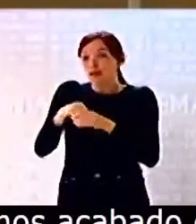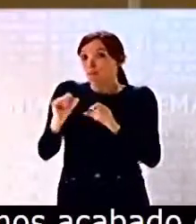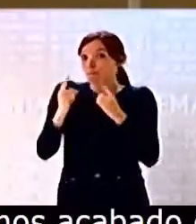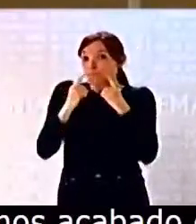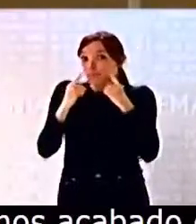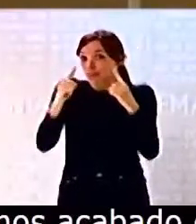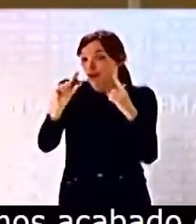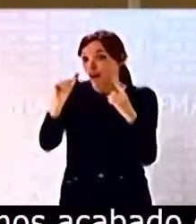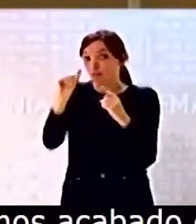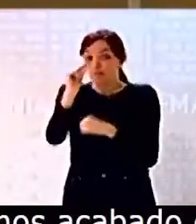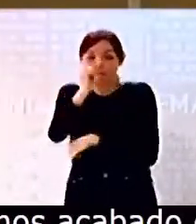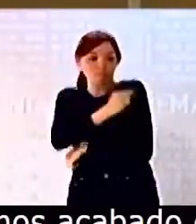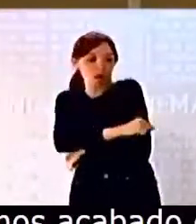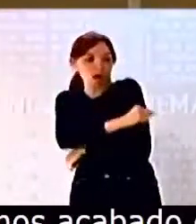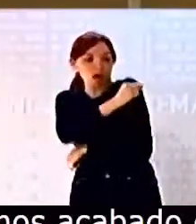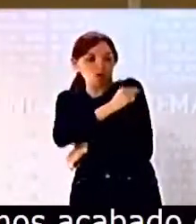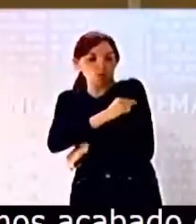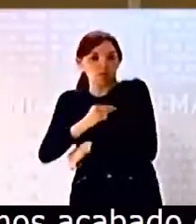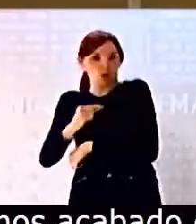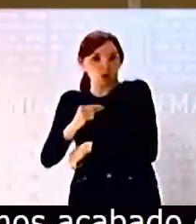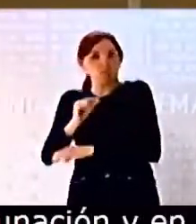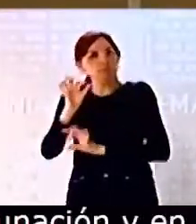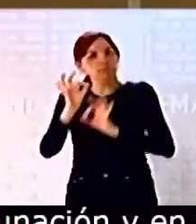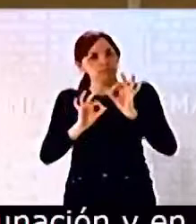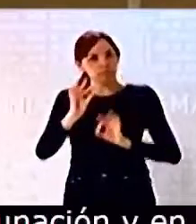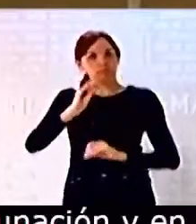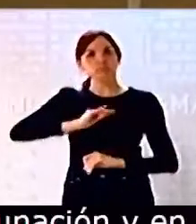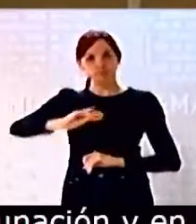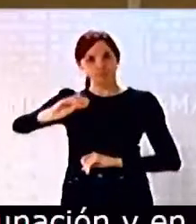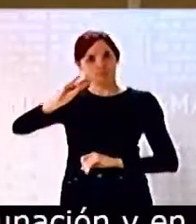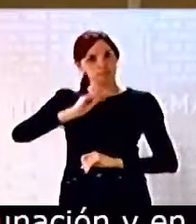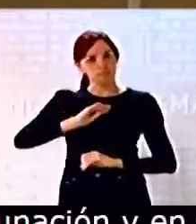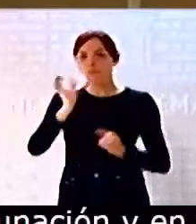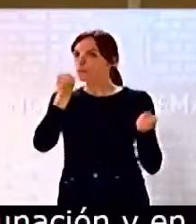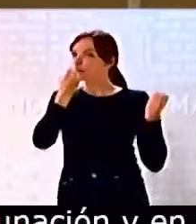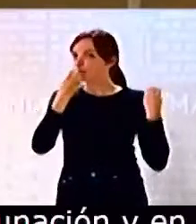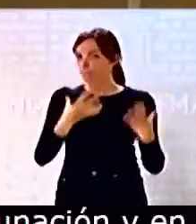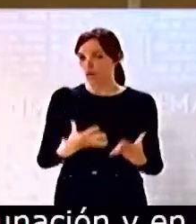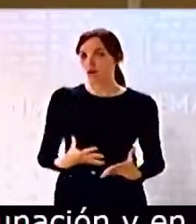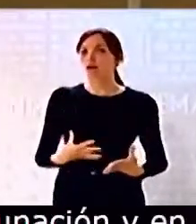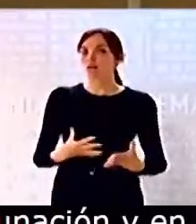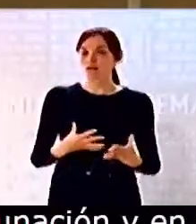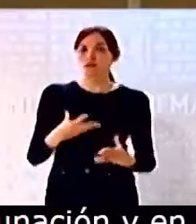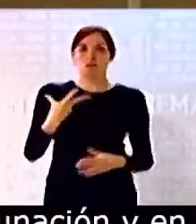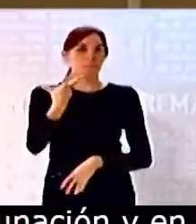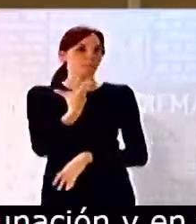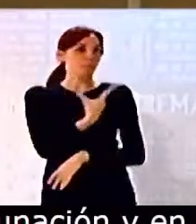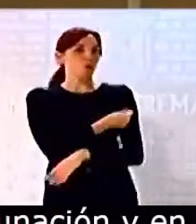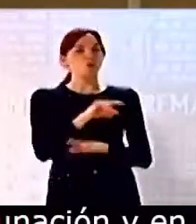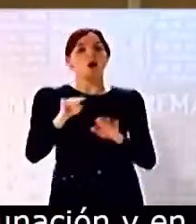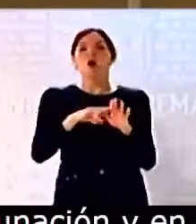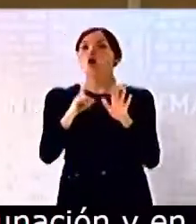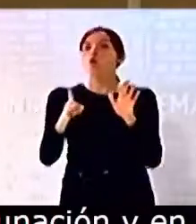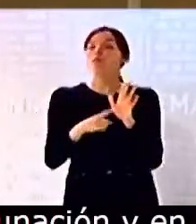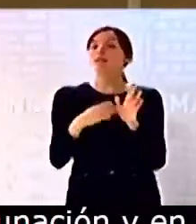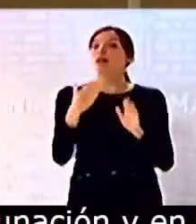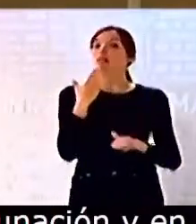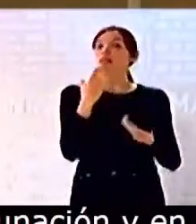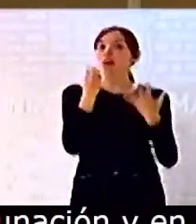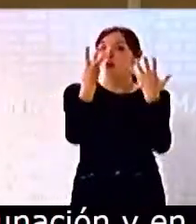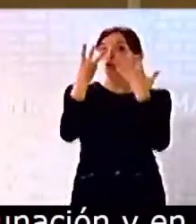primovacunación y en un porcentaje ya nada despreciable de vacunaciones completas de los mayores de 80 años